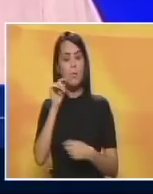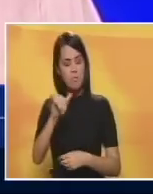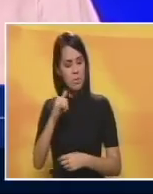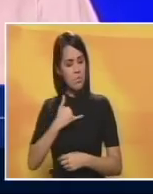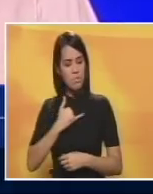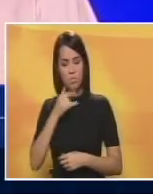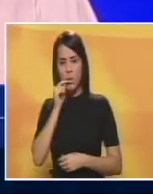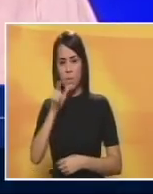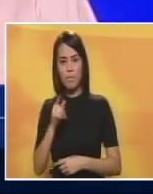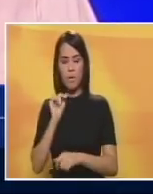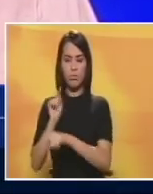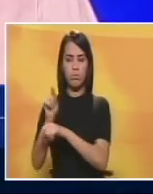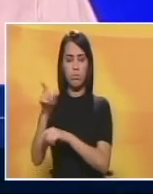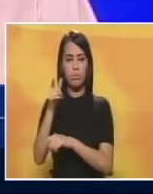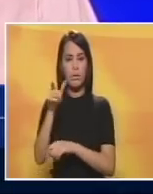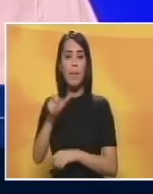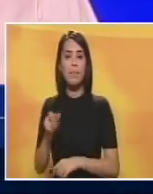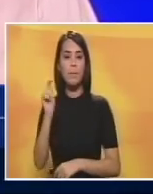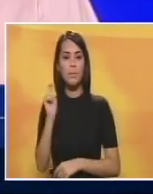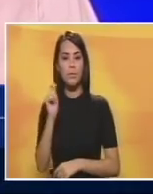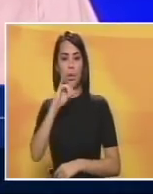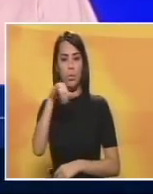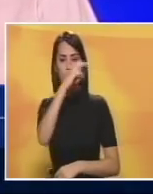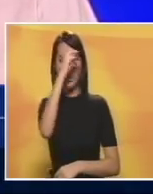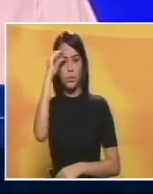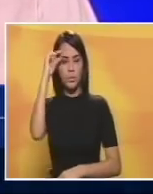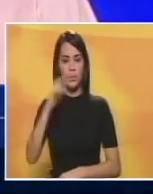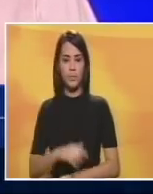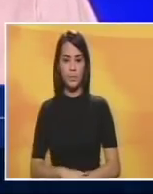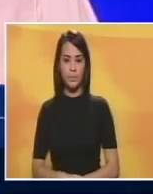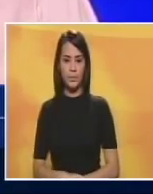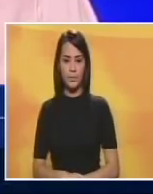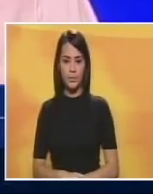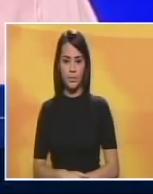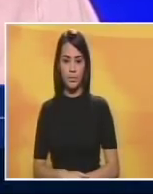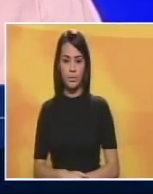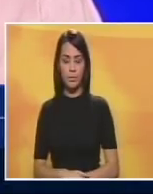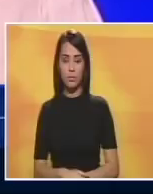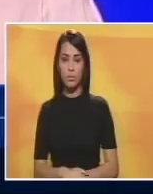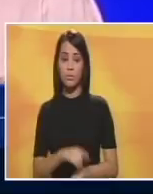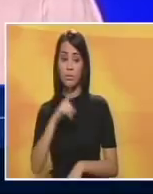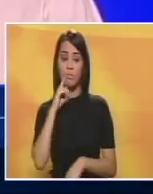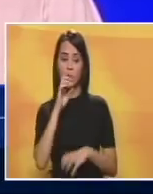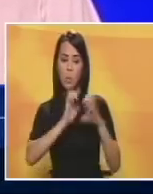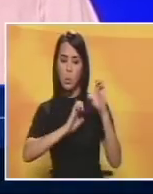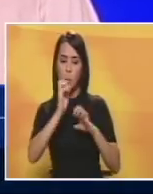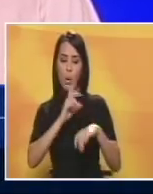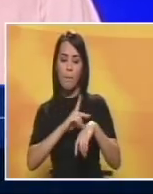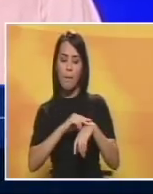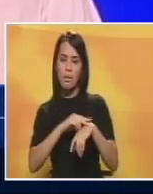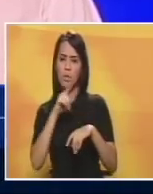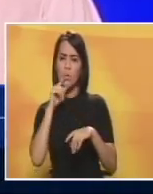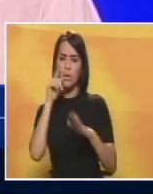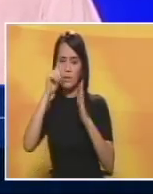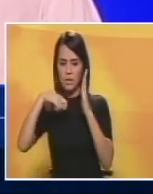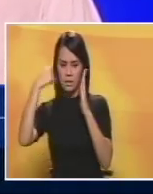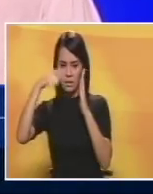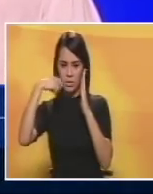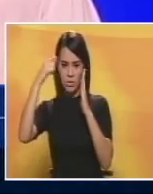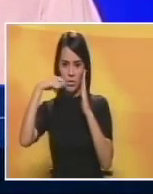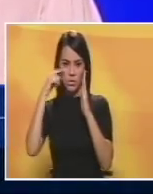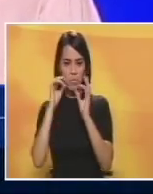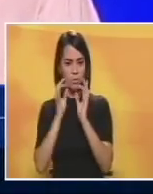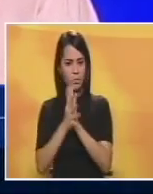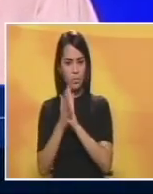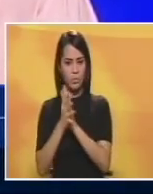el diputado Julio Borges. Se cumple un protocolo médico y se graba la detención para precisamente